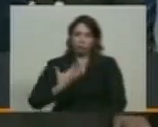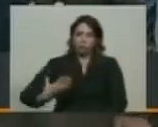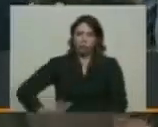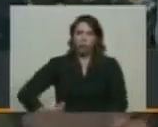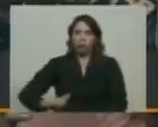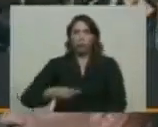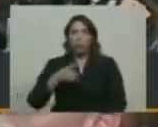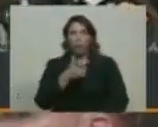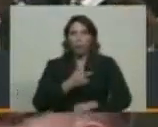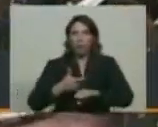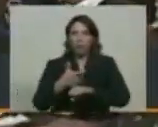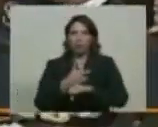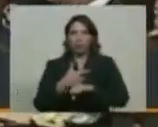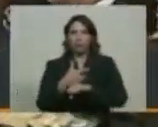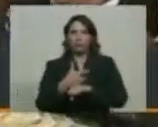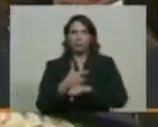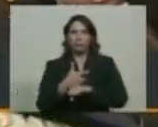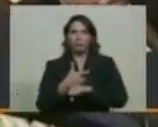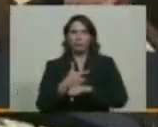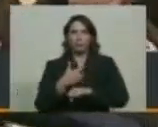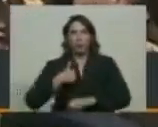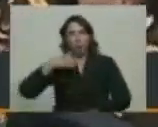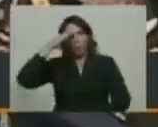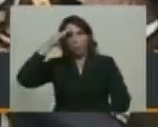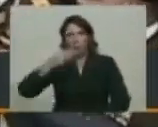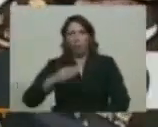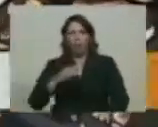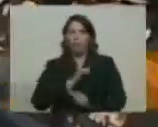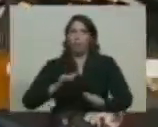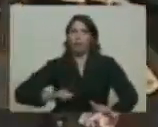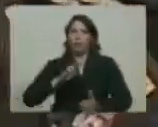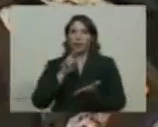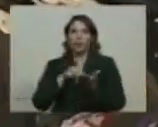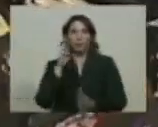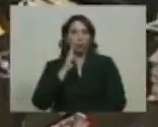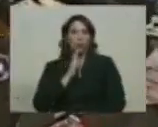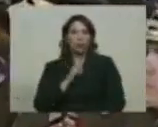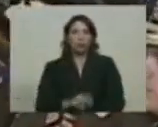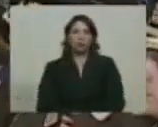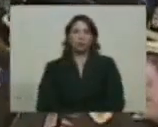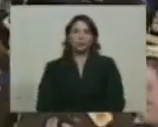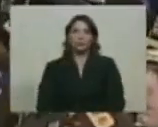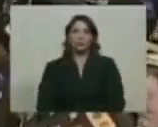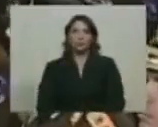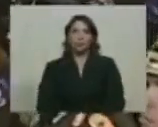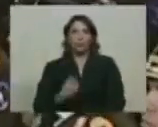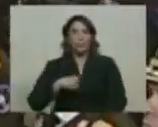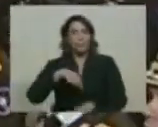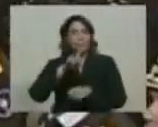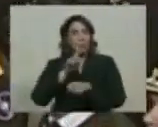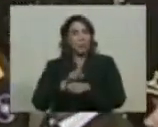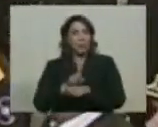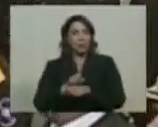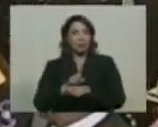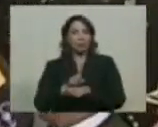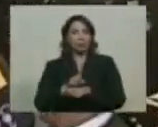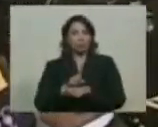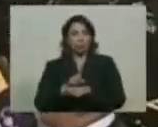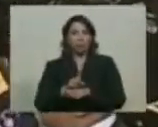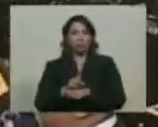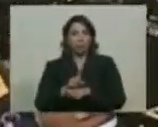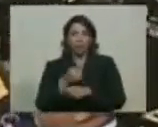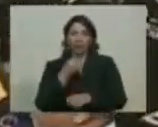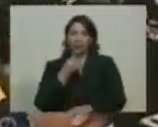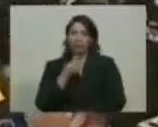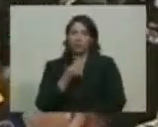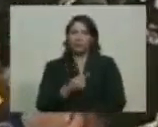gobierno, como comandante en jefe de la Fuerza Armada Nacional Bolivariana? Yo lo primero que tengo que decirle a la Fuerza Armada Nacional